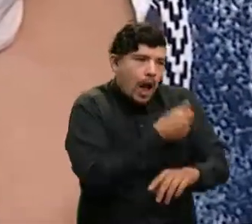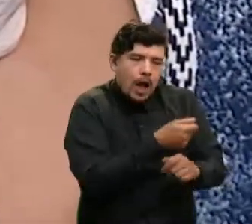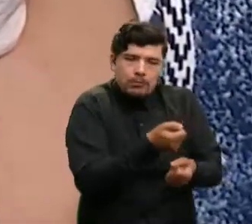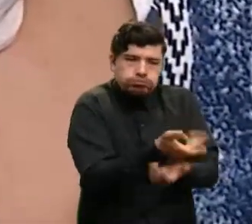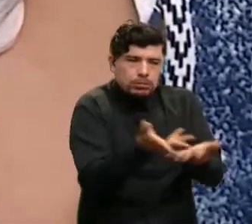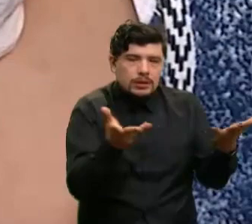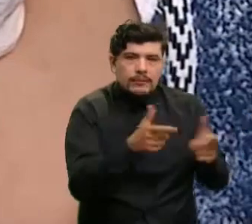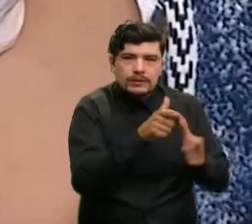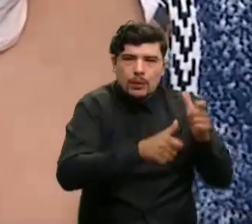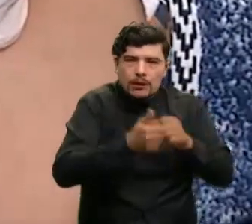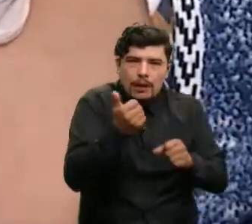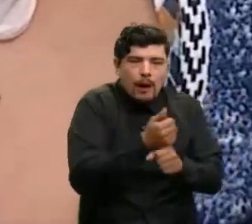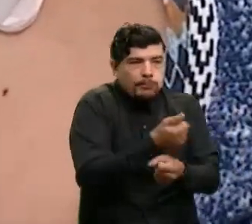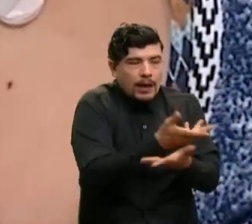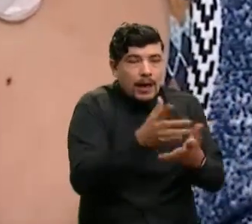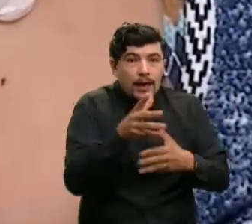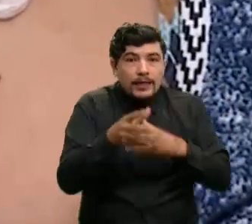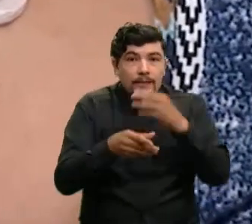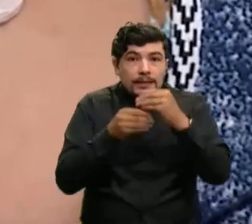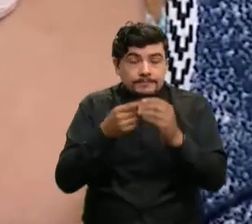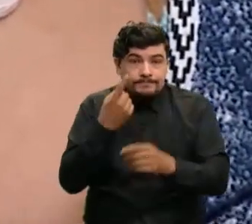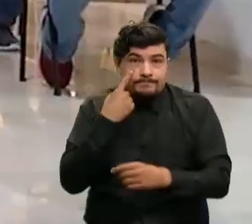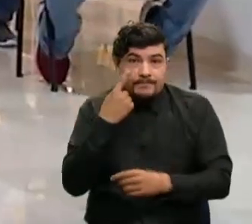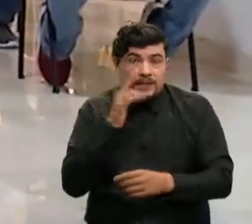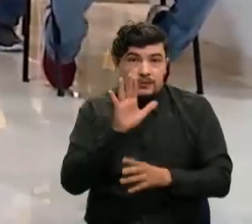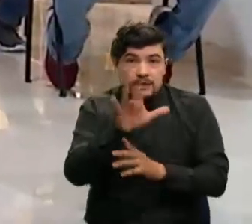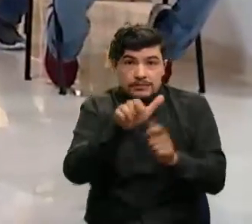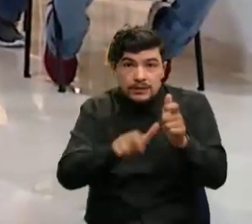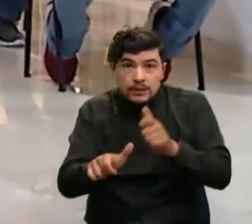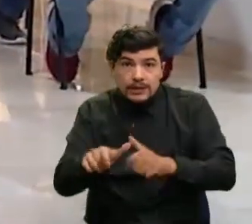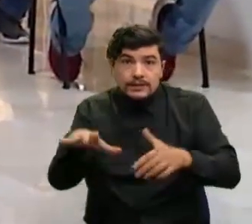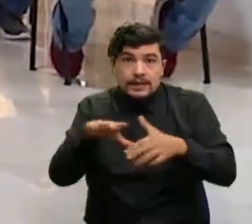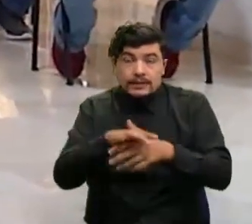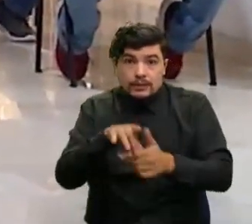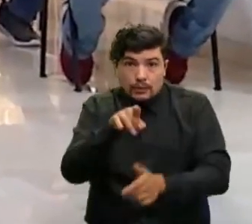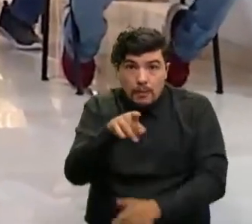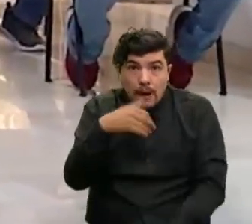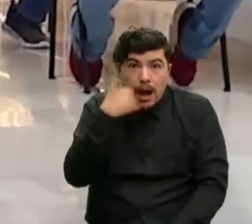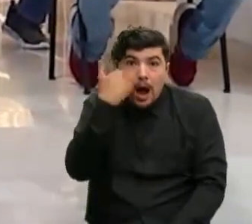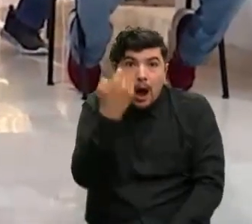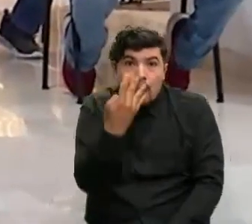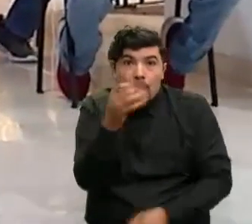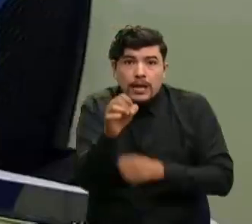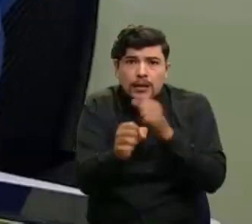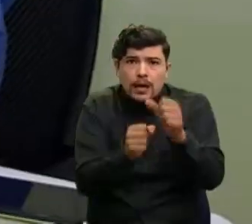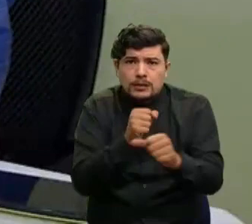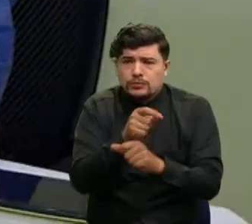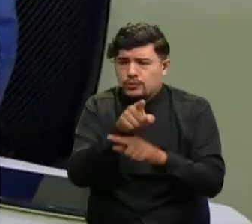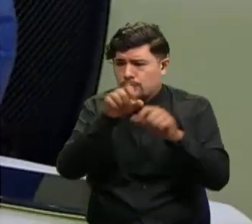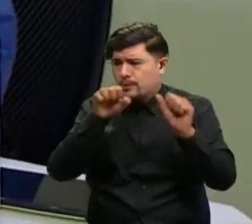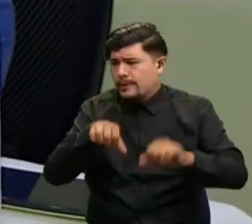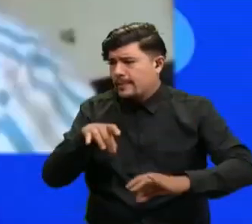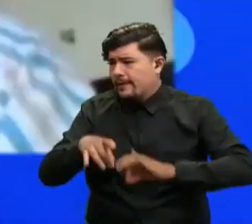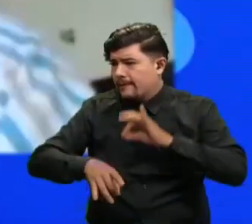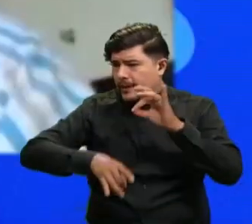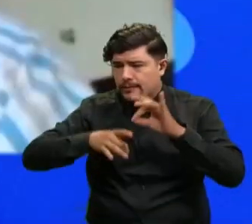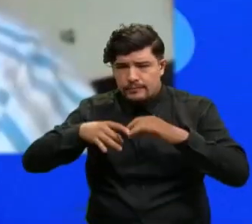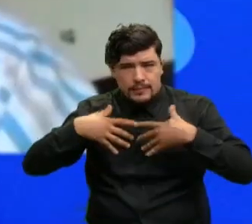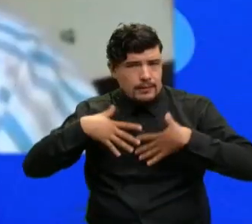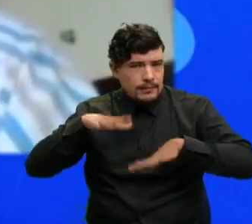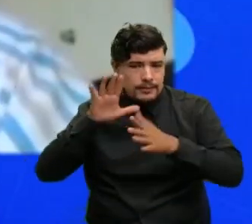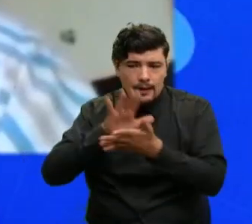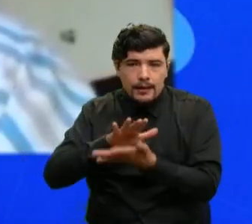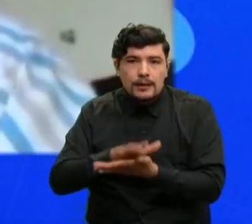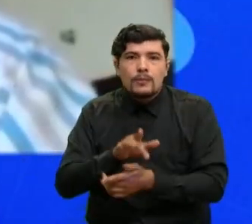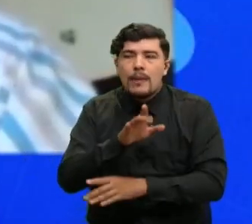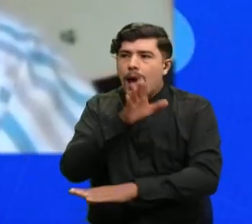decirles que revisen la edad que tienen. Si ya tienen 40 años, perfectamente pueden ir a cualquiera de nuestros 30 puntos de